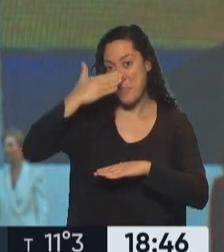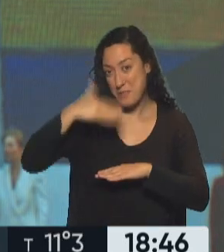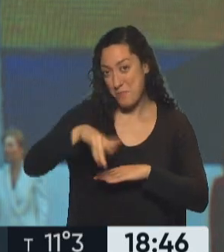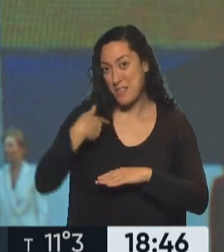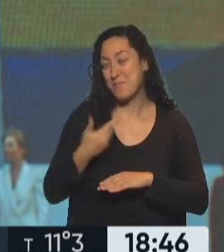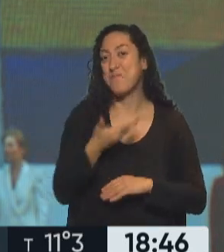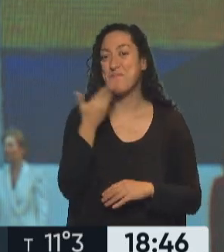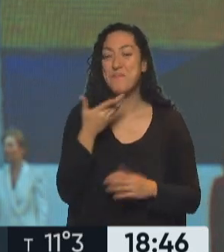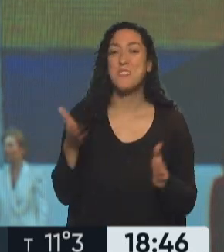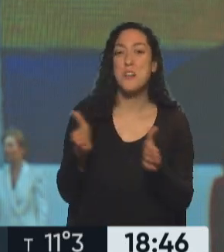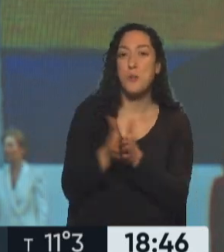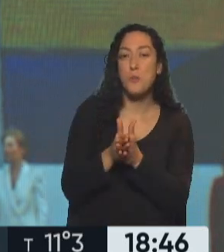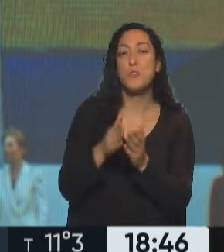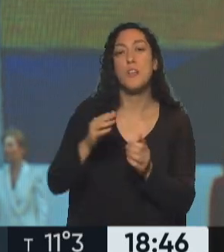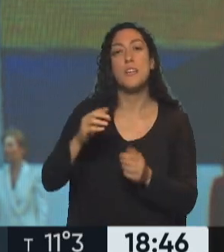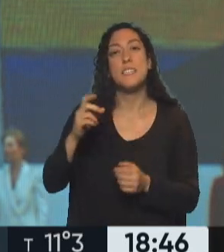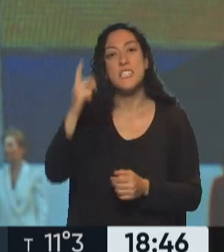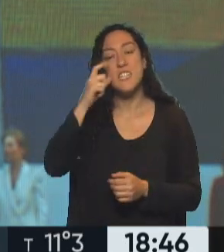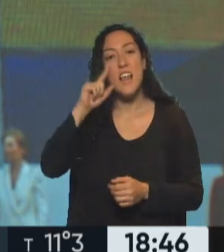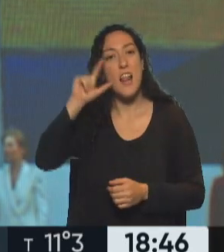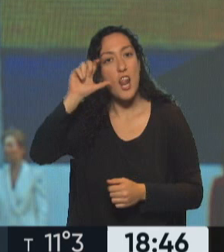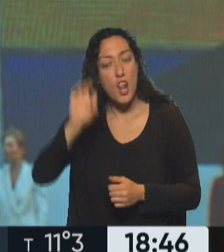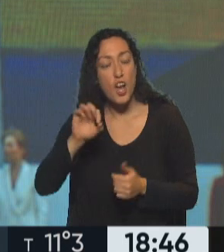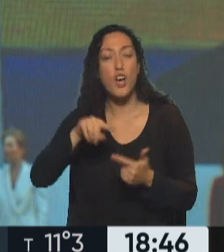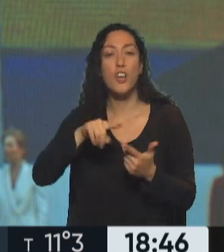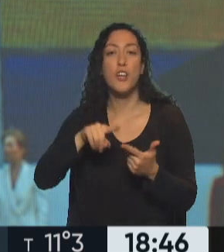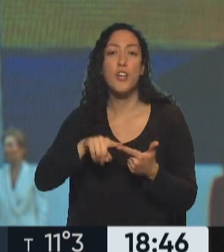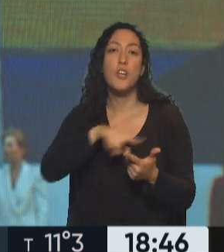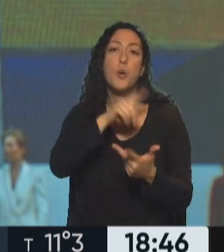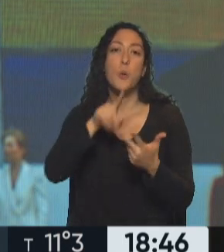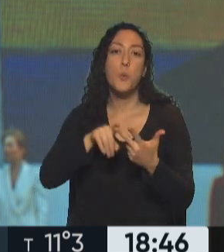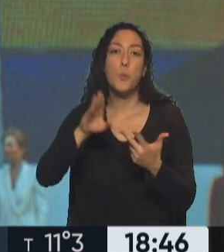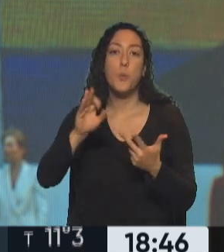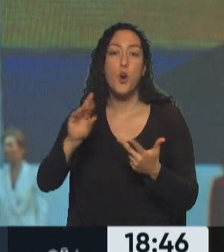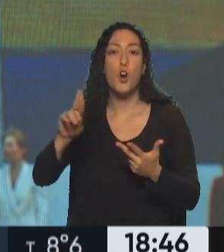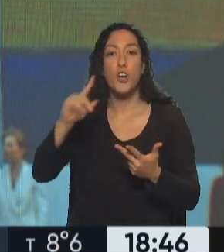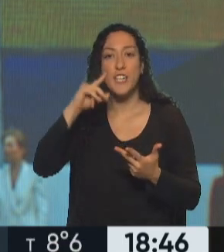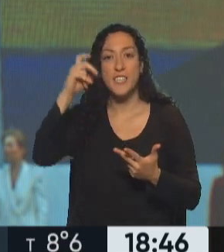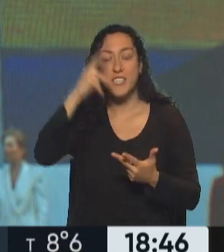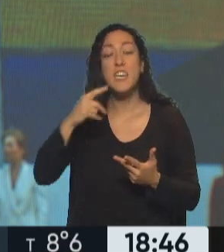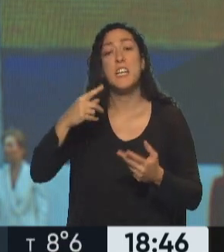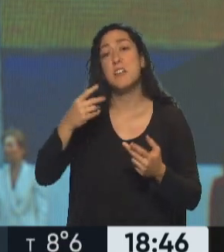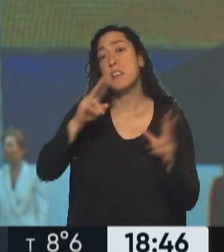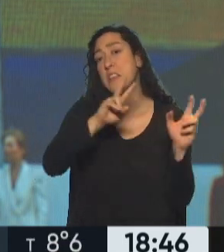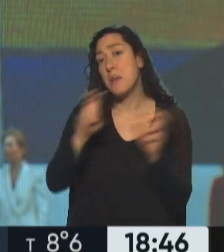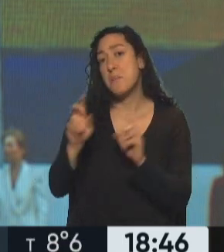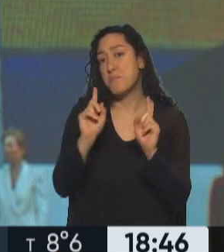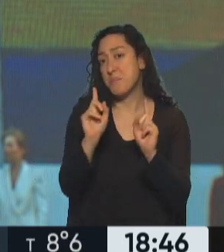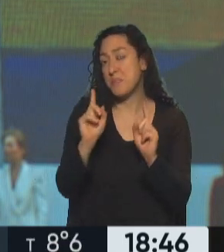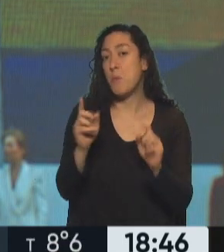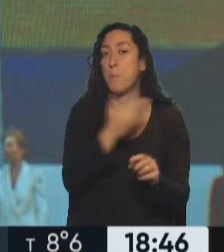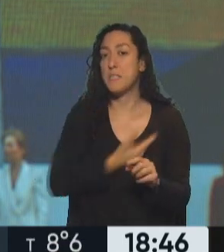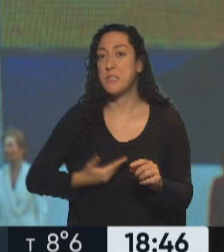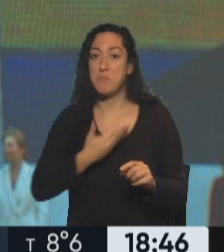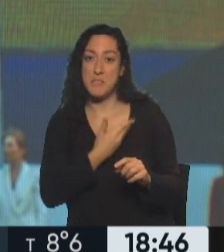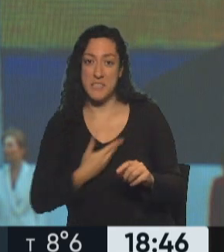al mandatario chileno Gabriel Boric compartieron algunas posturas en común en distintos temas los dos presidentes de izquierda. A propósito